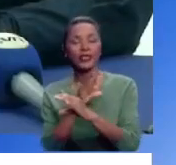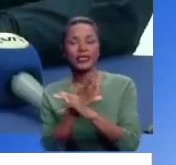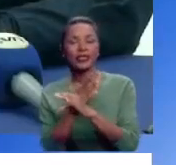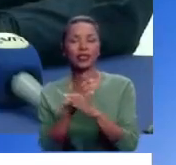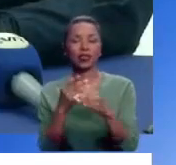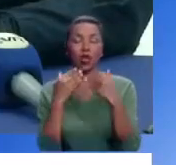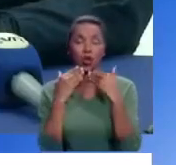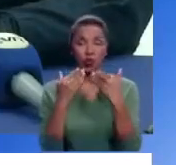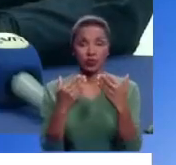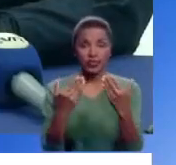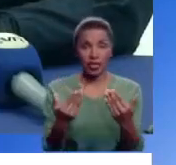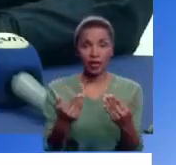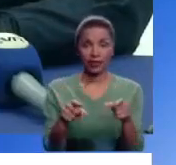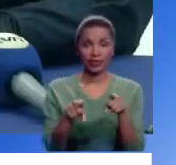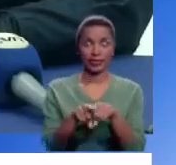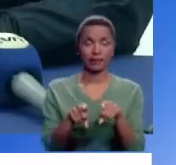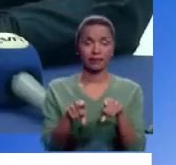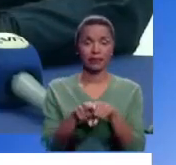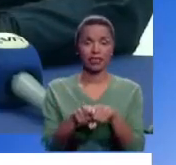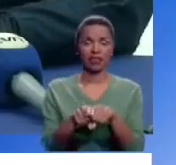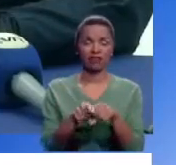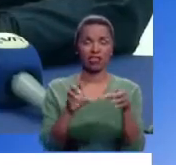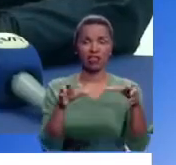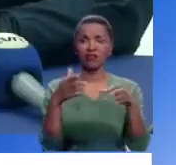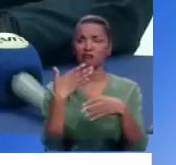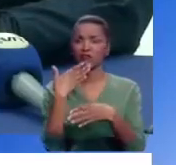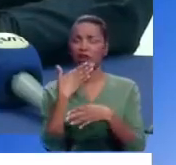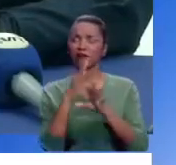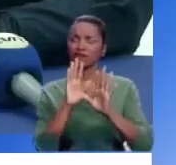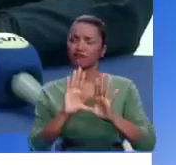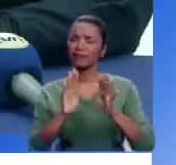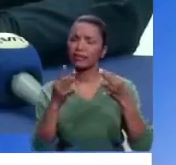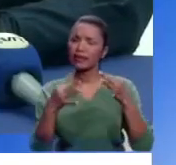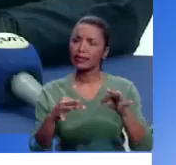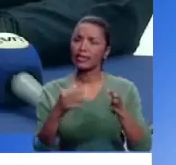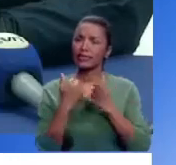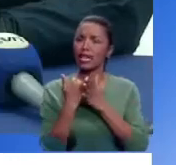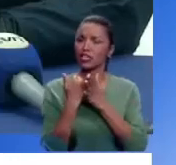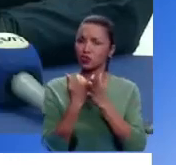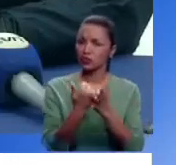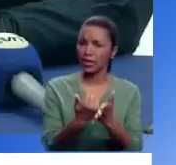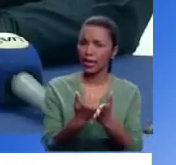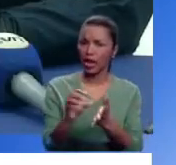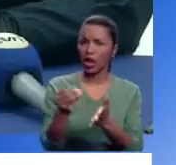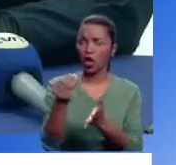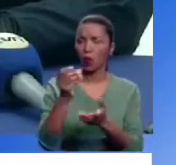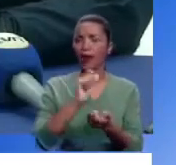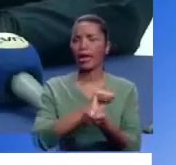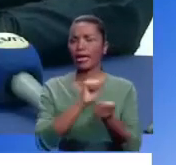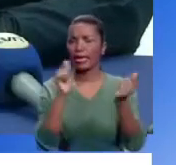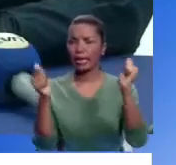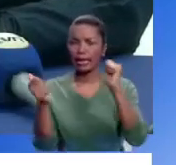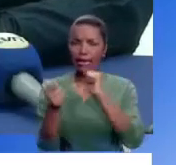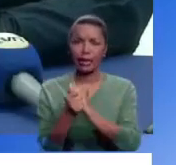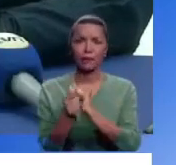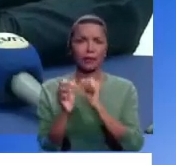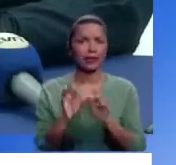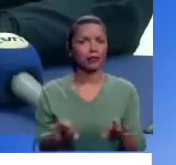través de grupos también que se dedican a la resocialización a través de los programas de seguridad